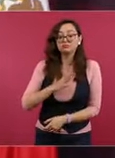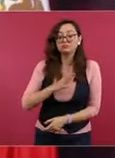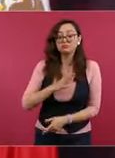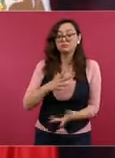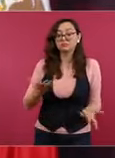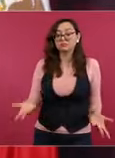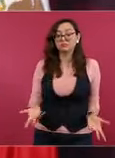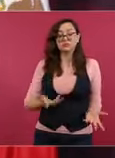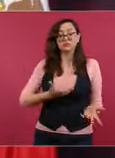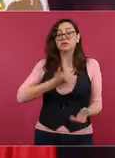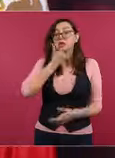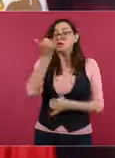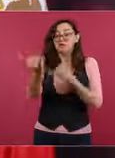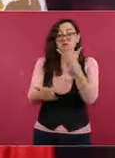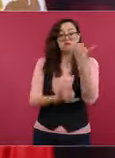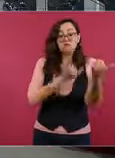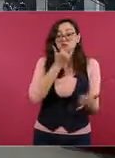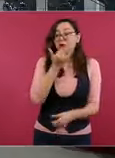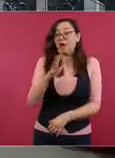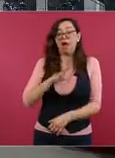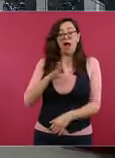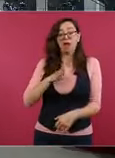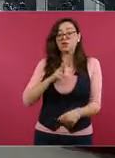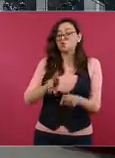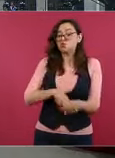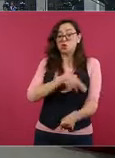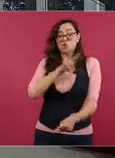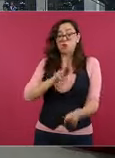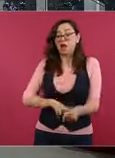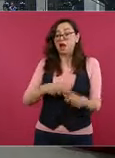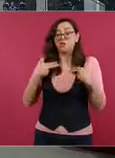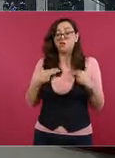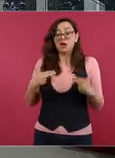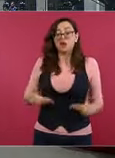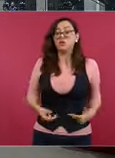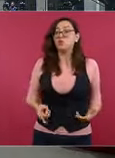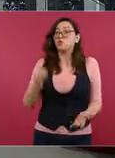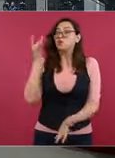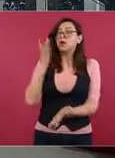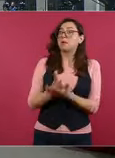Todos cometemos errores, solamente el Creador